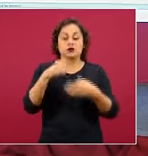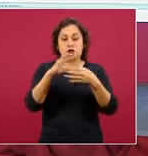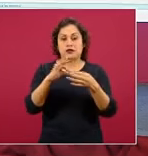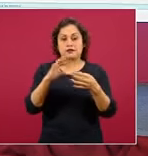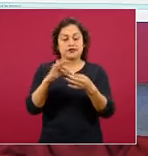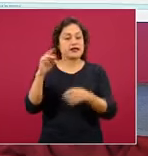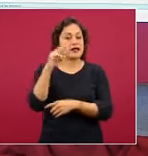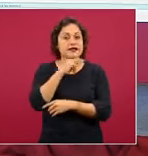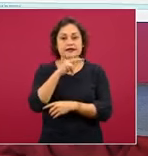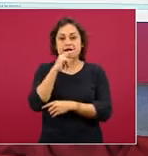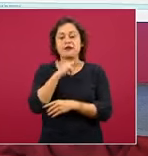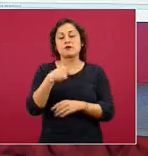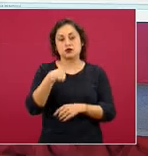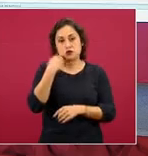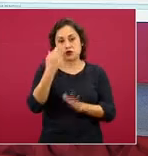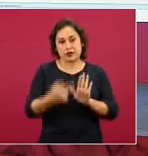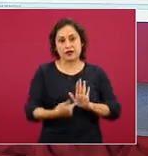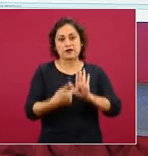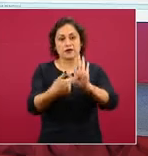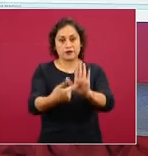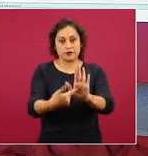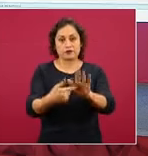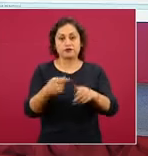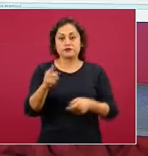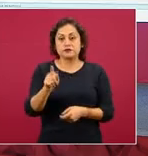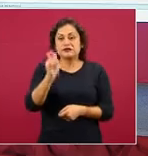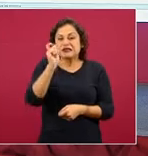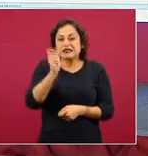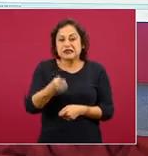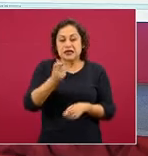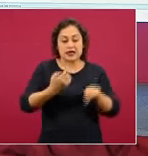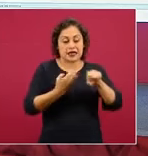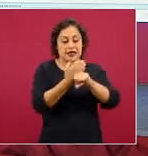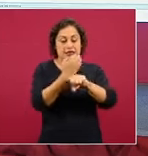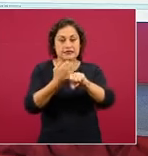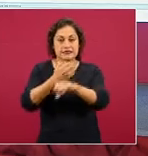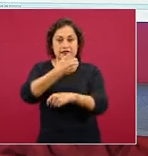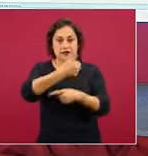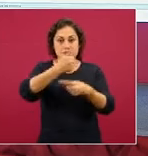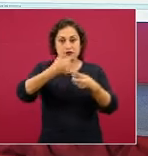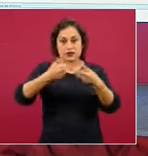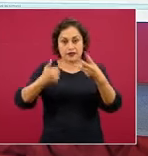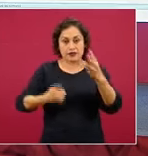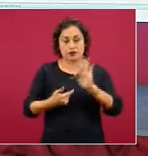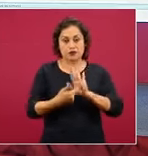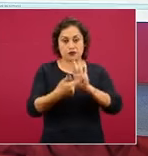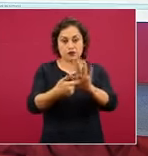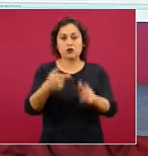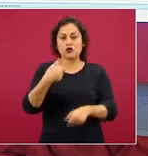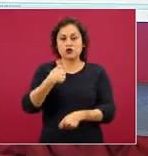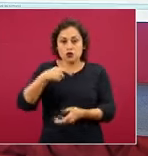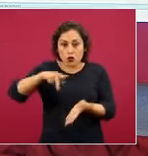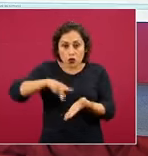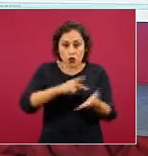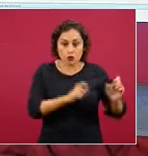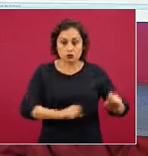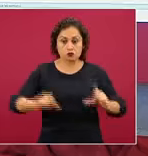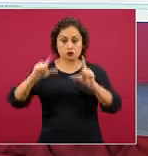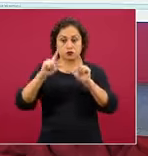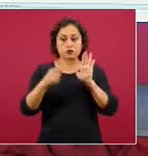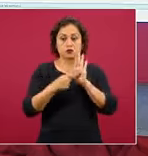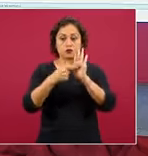pero quería presentarlos, también lo presentamos las curvas de cada entidad. Lo quiero presentar porque